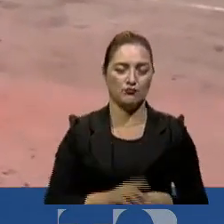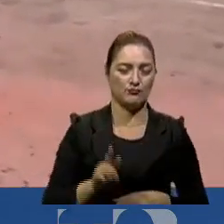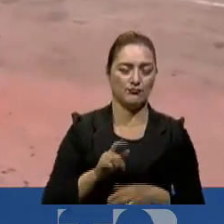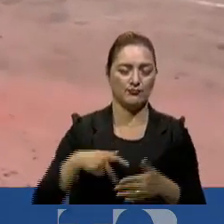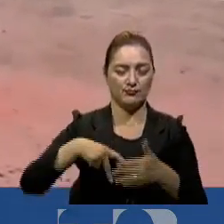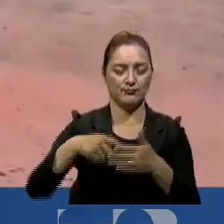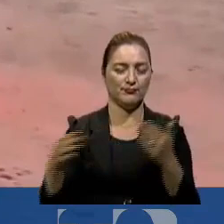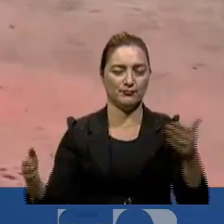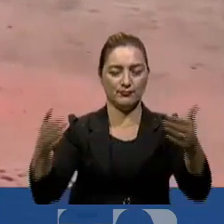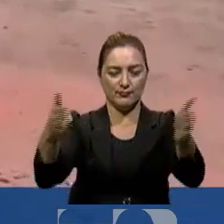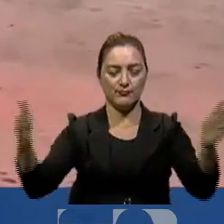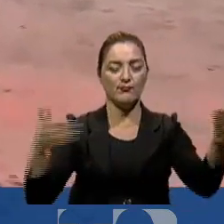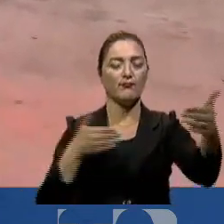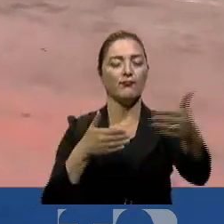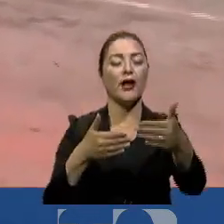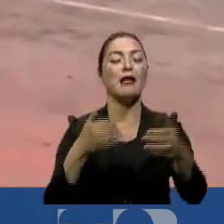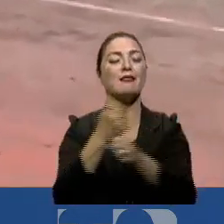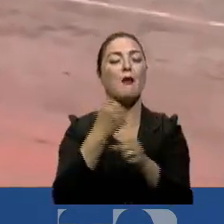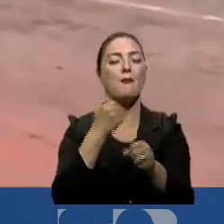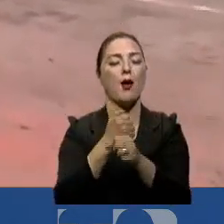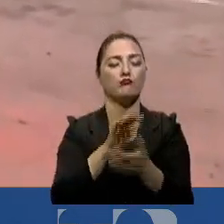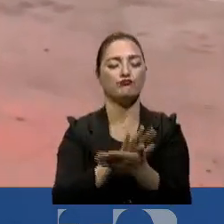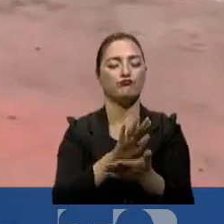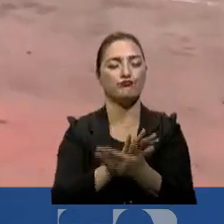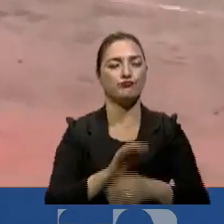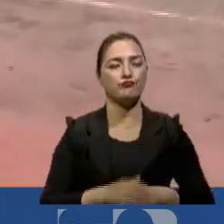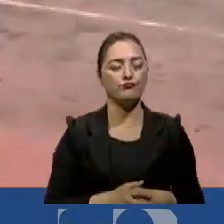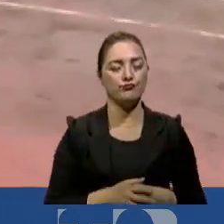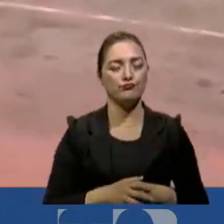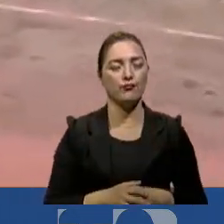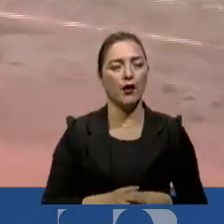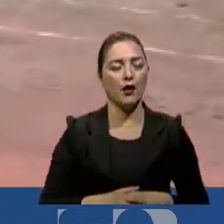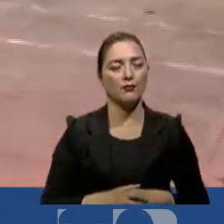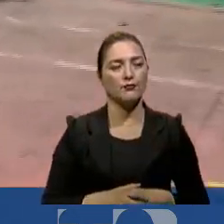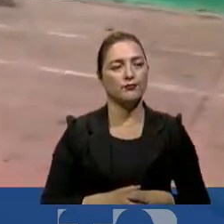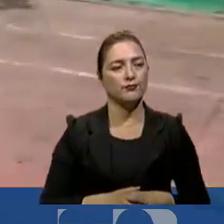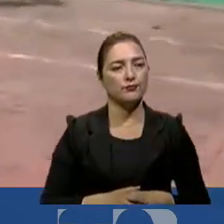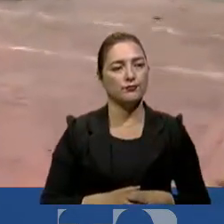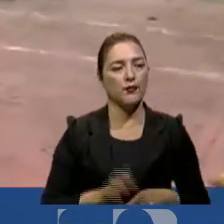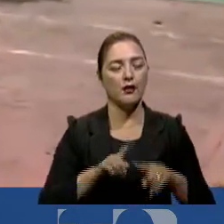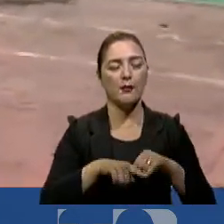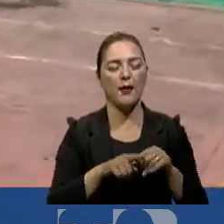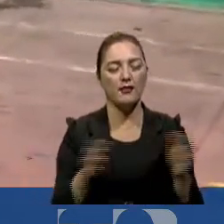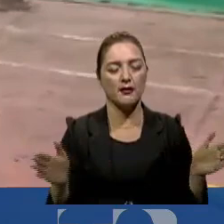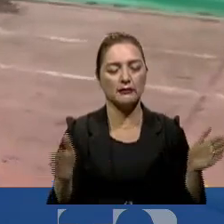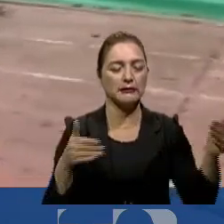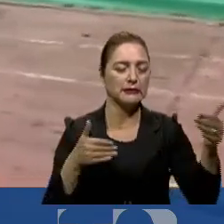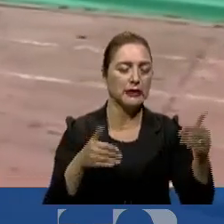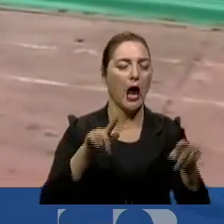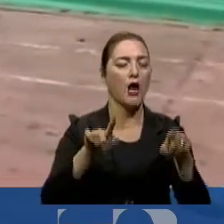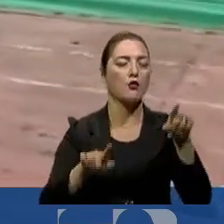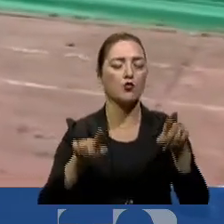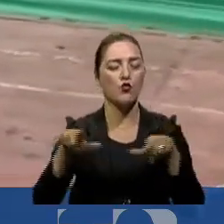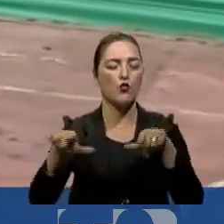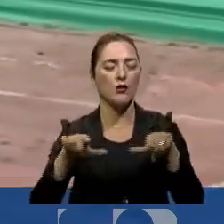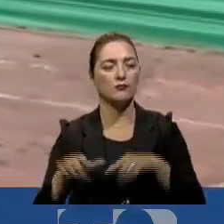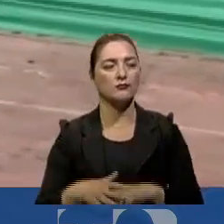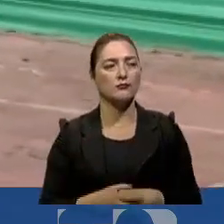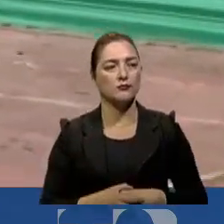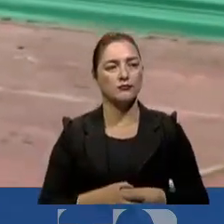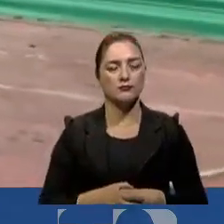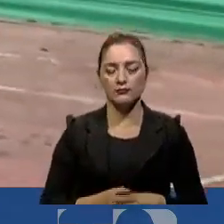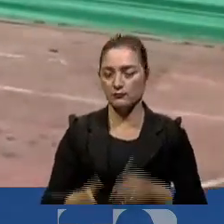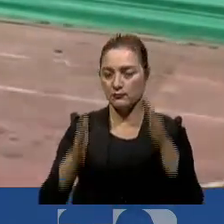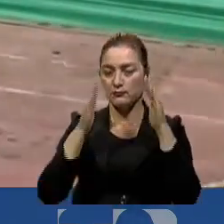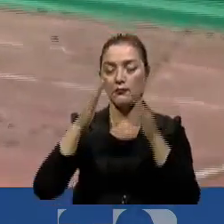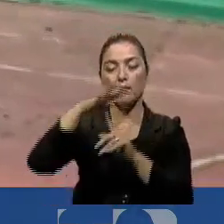cierres parciales. Perfecto, muchas gracias. Bueno, compañeras, amigos televidentes, ustedes ya lo han escuchado. Esta intervención aquí en el Parque Santa